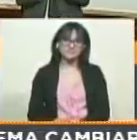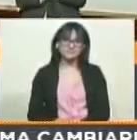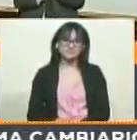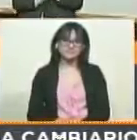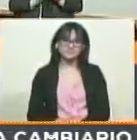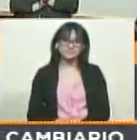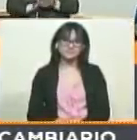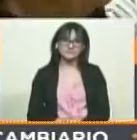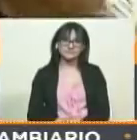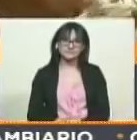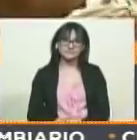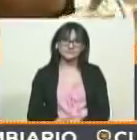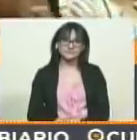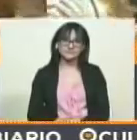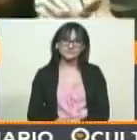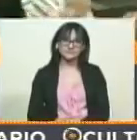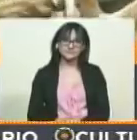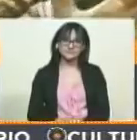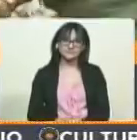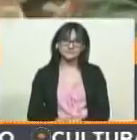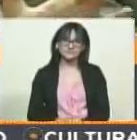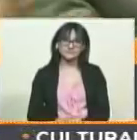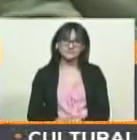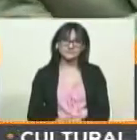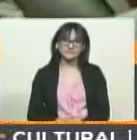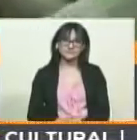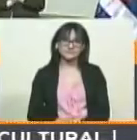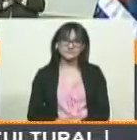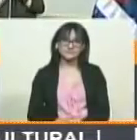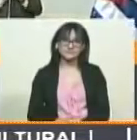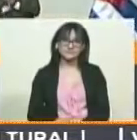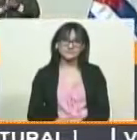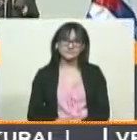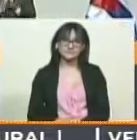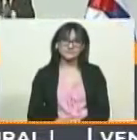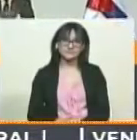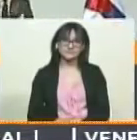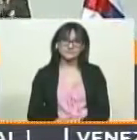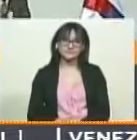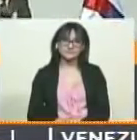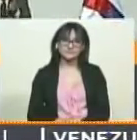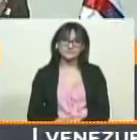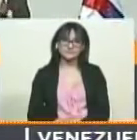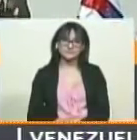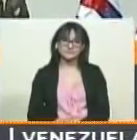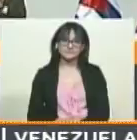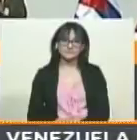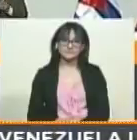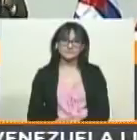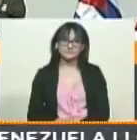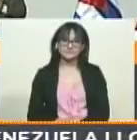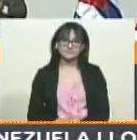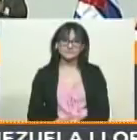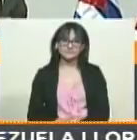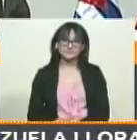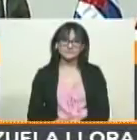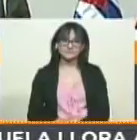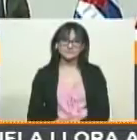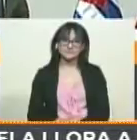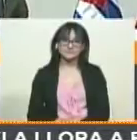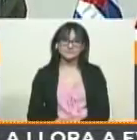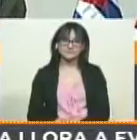Fidel, Fidel, ¿qué tiene Fidel? Que los imperialistas no pueden con